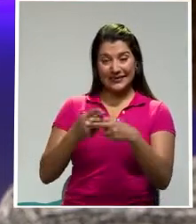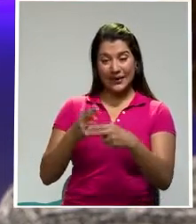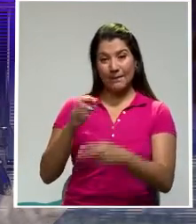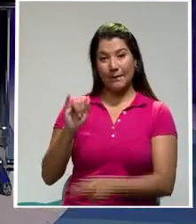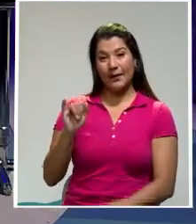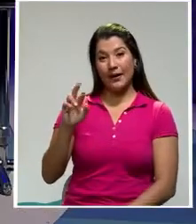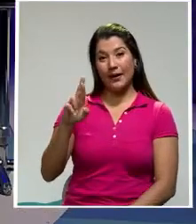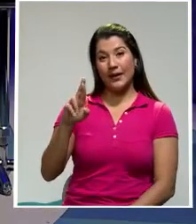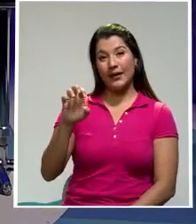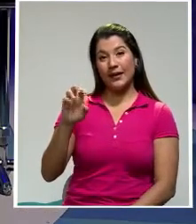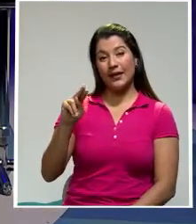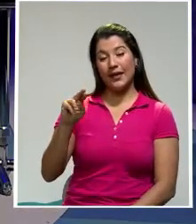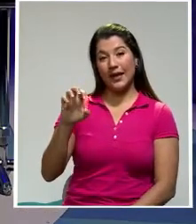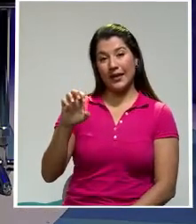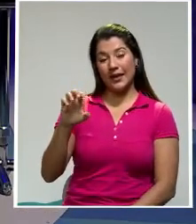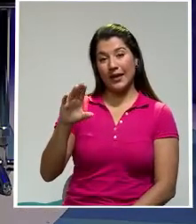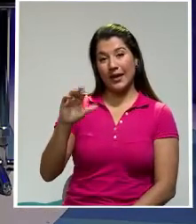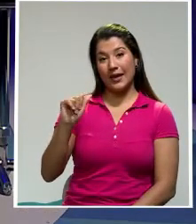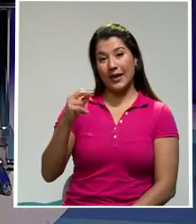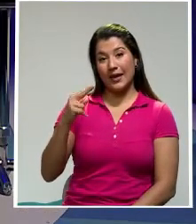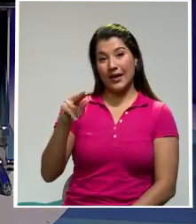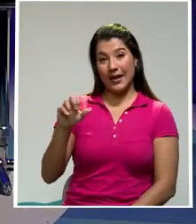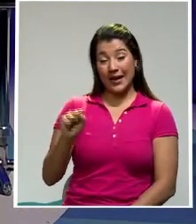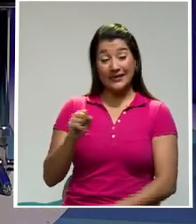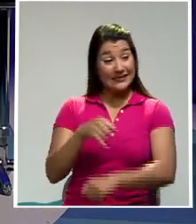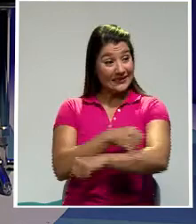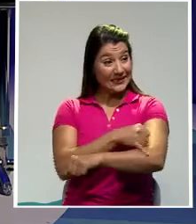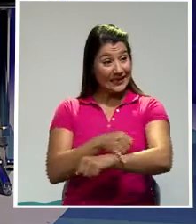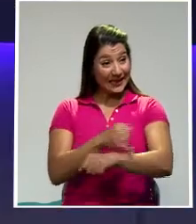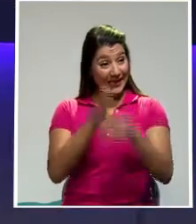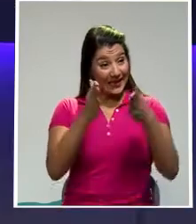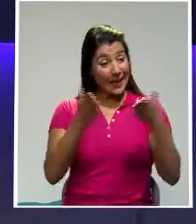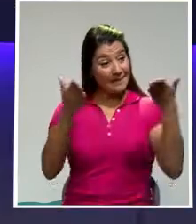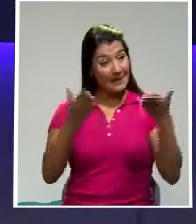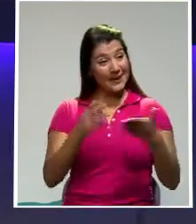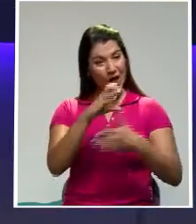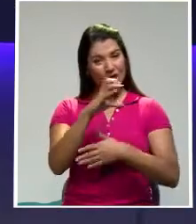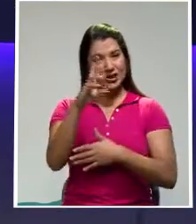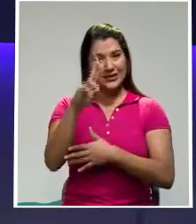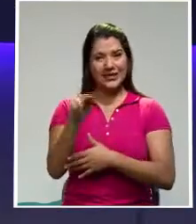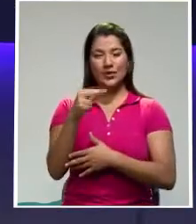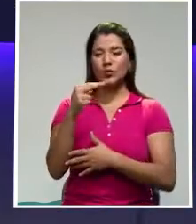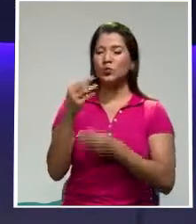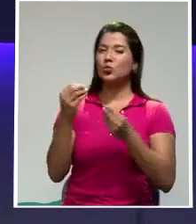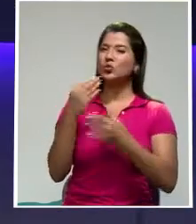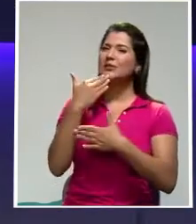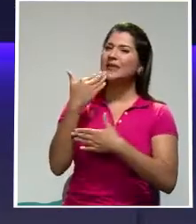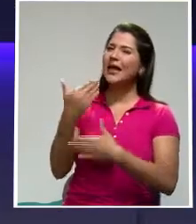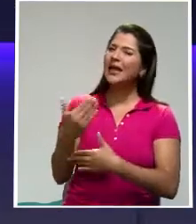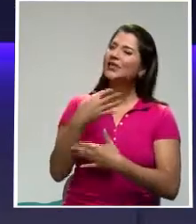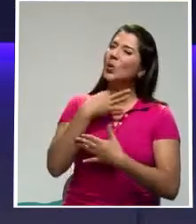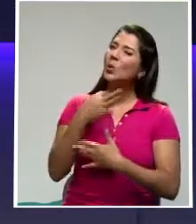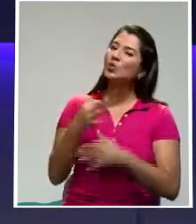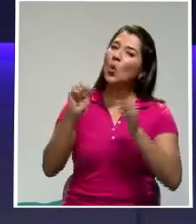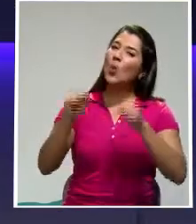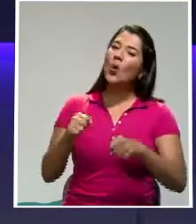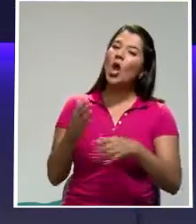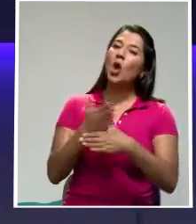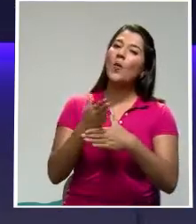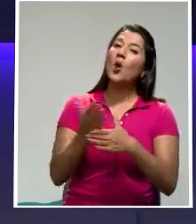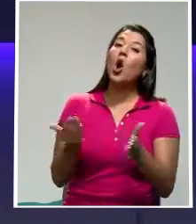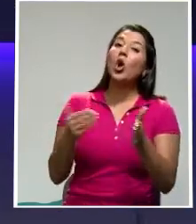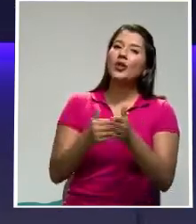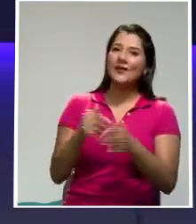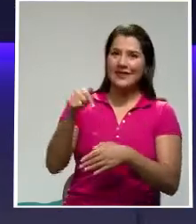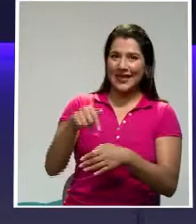Cañas. Ingeniera Cañas, bienvenida a Costa Rica Noticias. Muchas gracias, Ernesto. Un placer poder compartir nuevamente acá con